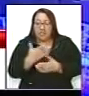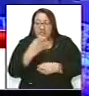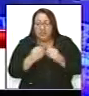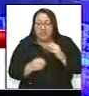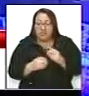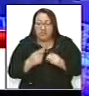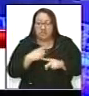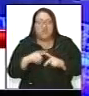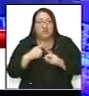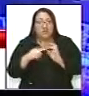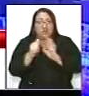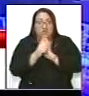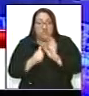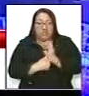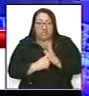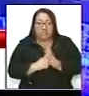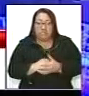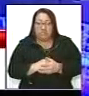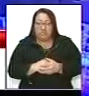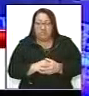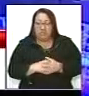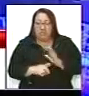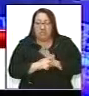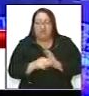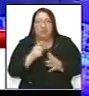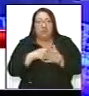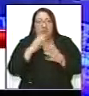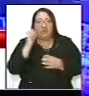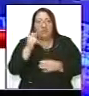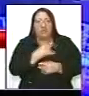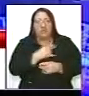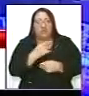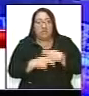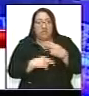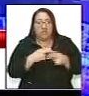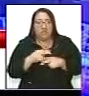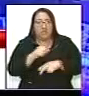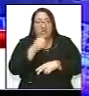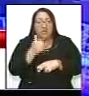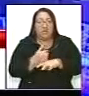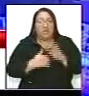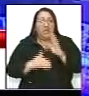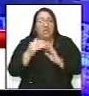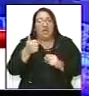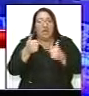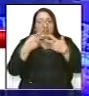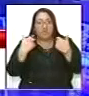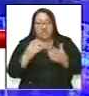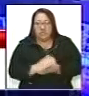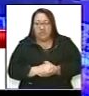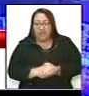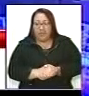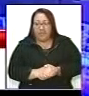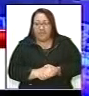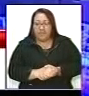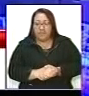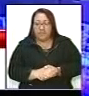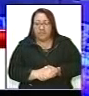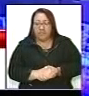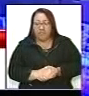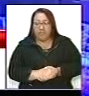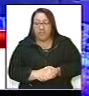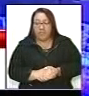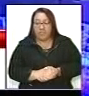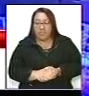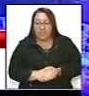modificar diversos artículos de la ley que crea la Universidad Nacional Autónoma de Alto Amazonas. Asimismo, se tenía que